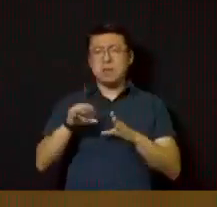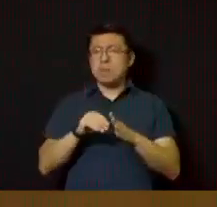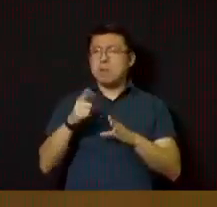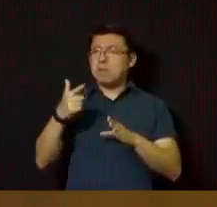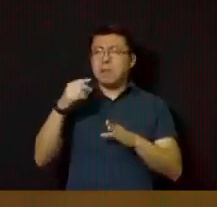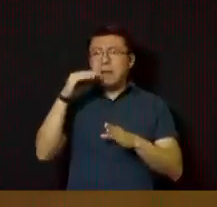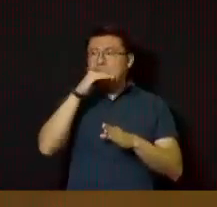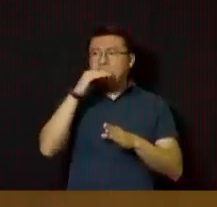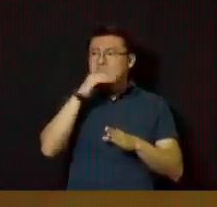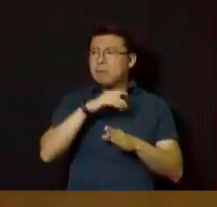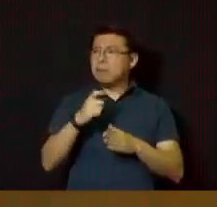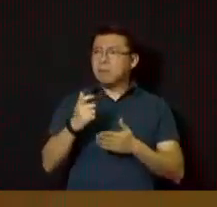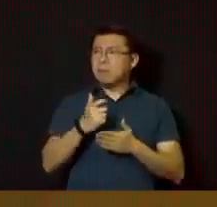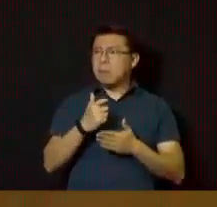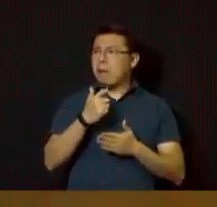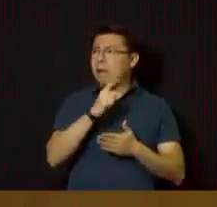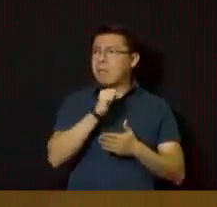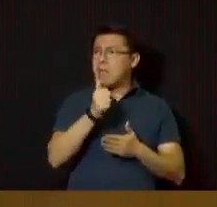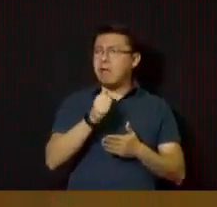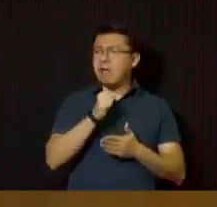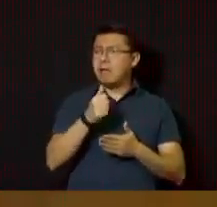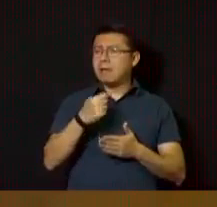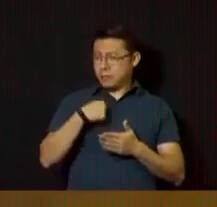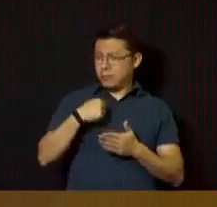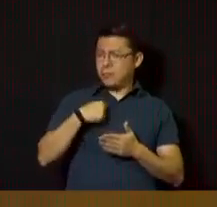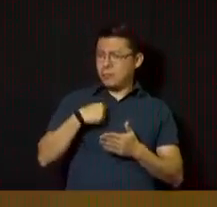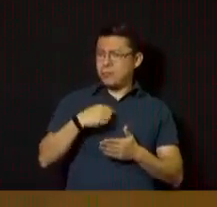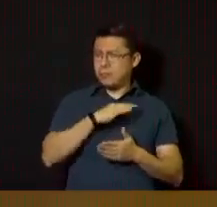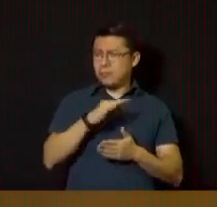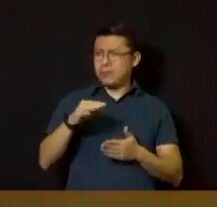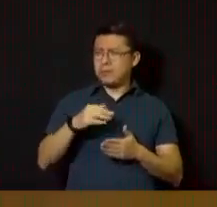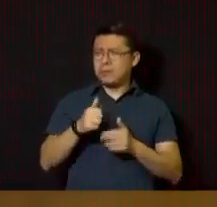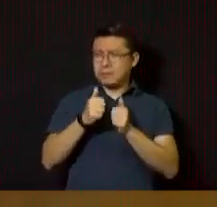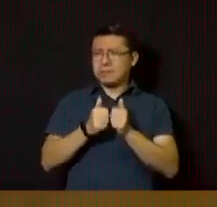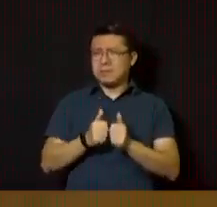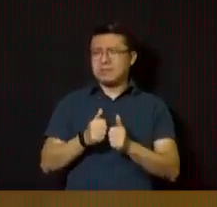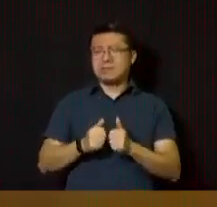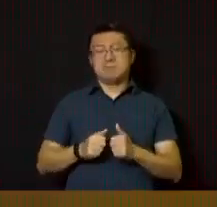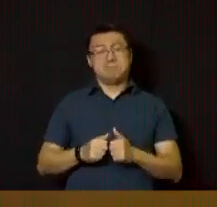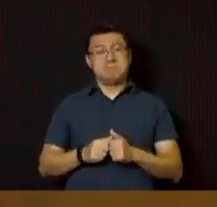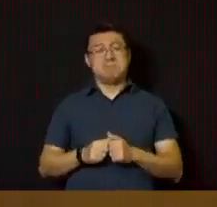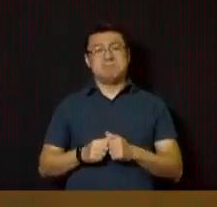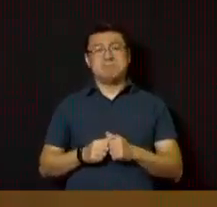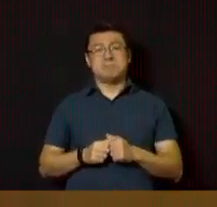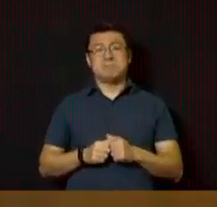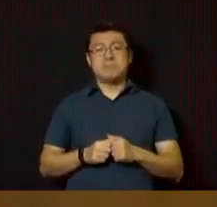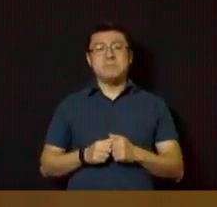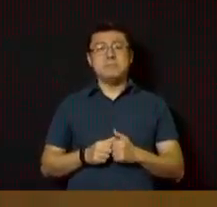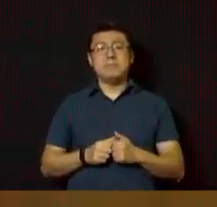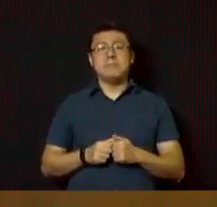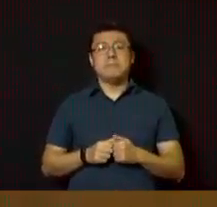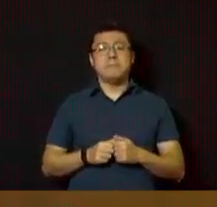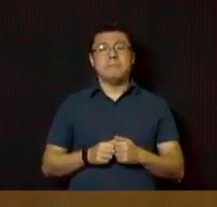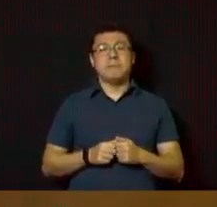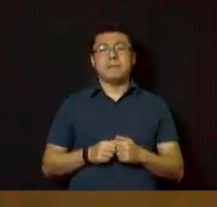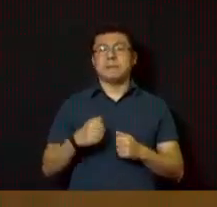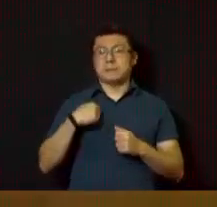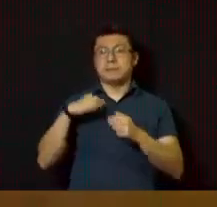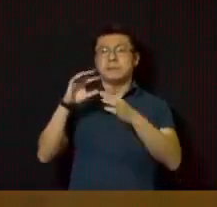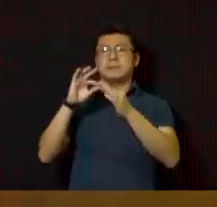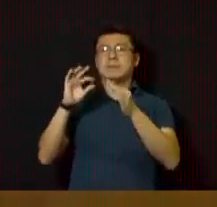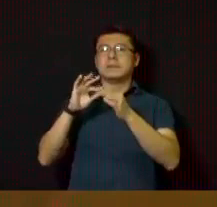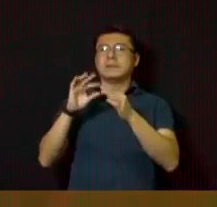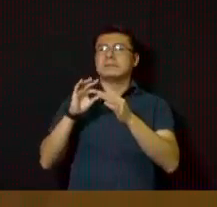nada, y ese soy yo, ¿no? Y bueno, pues ya le expliqué lo que